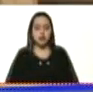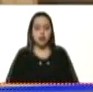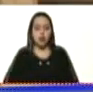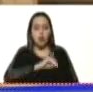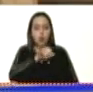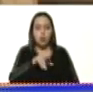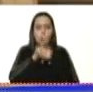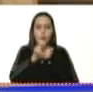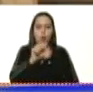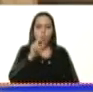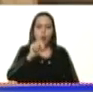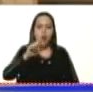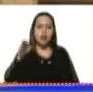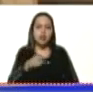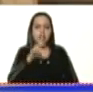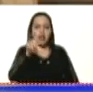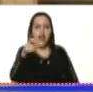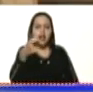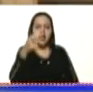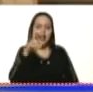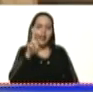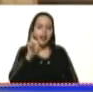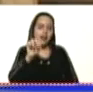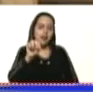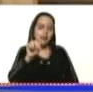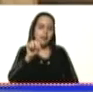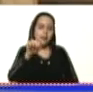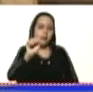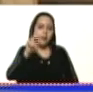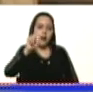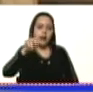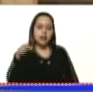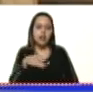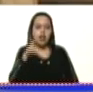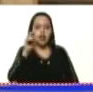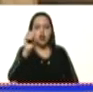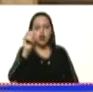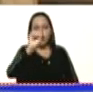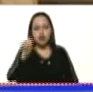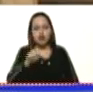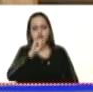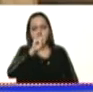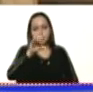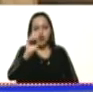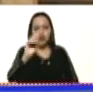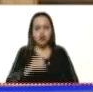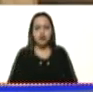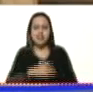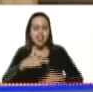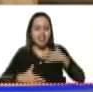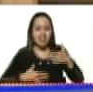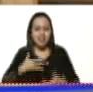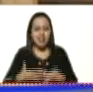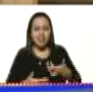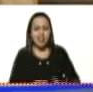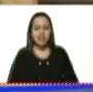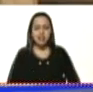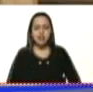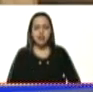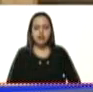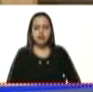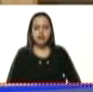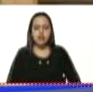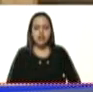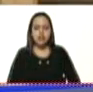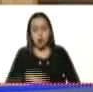Nieves, al Panteón Nacional, es un acto de reivindicación histórica,